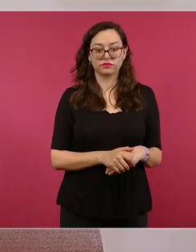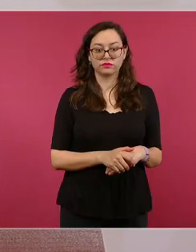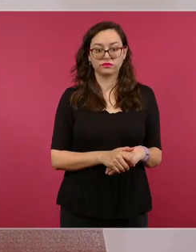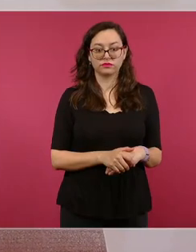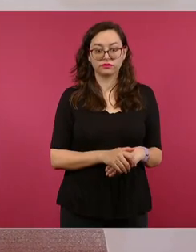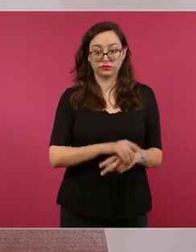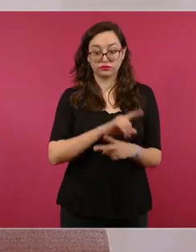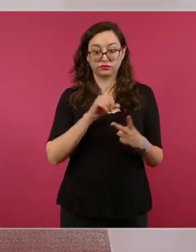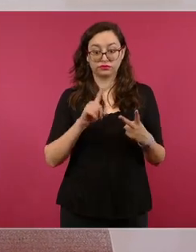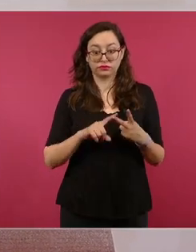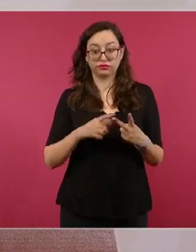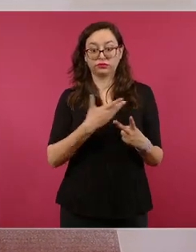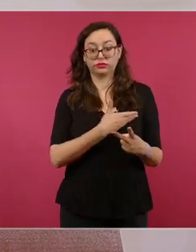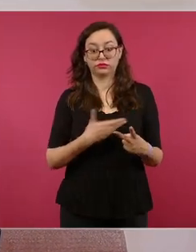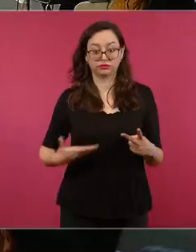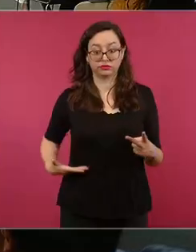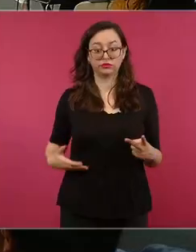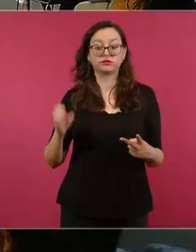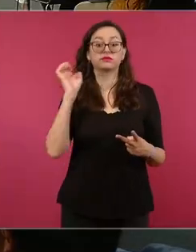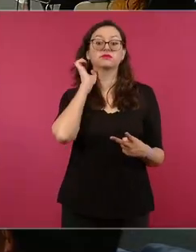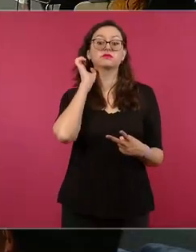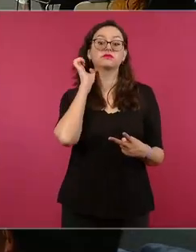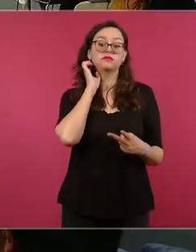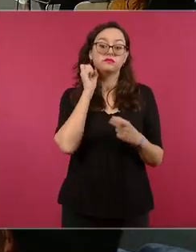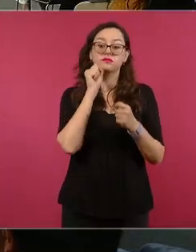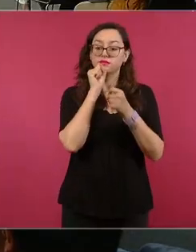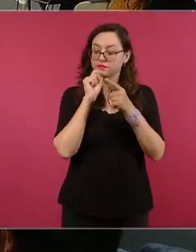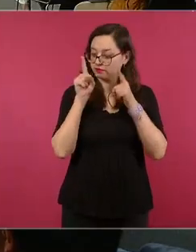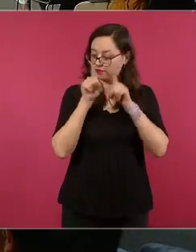y el poder ejecutivo lo mismo.